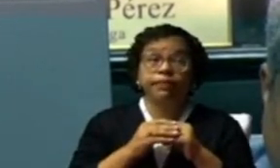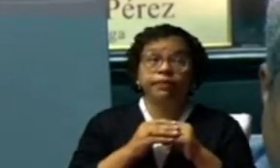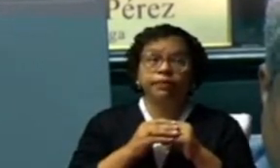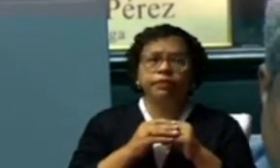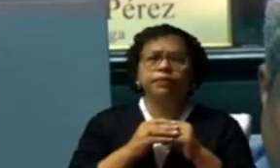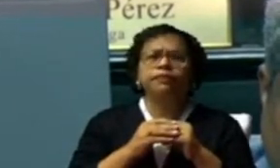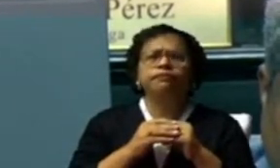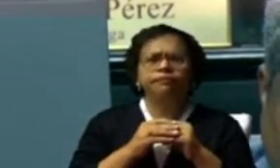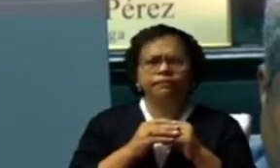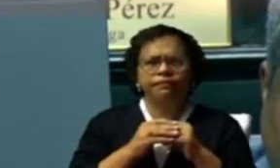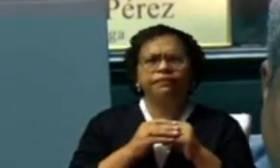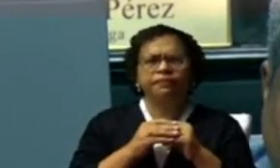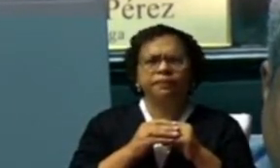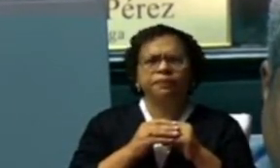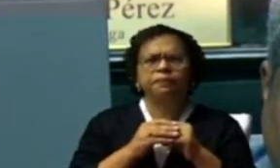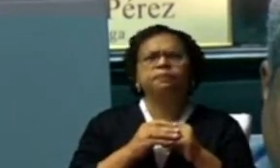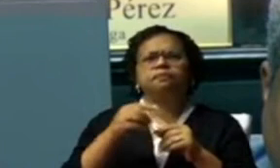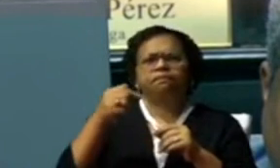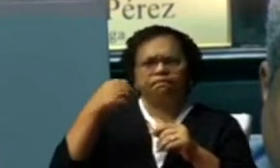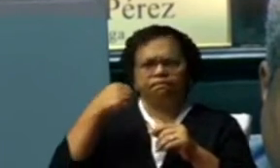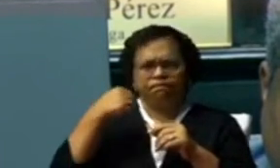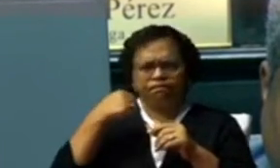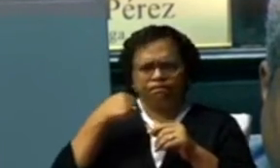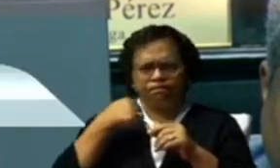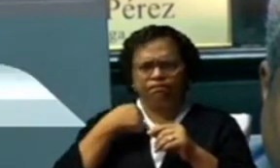de someter este proyecto va precisamente